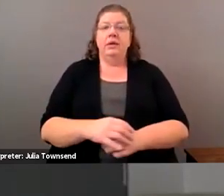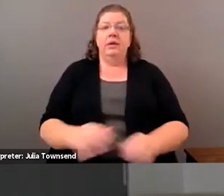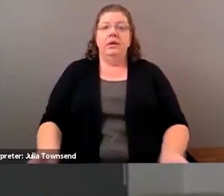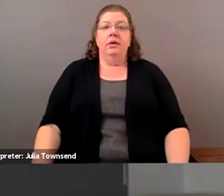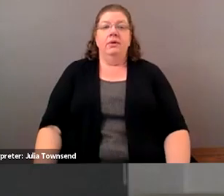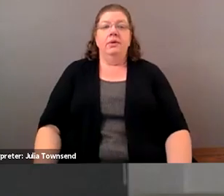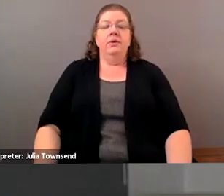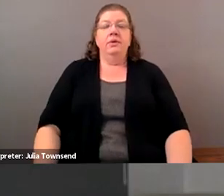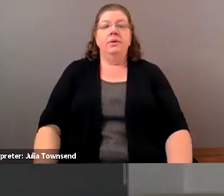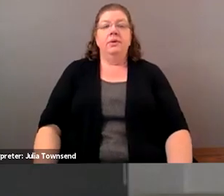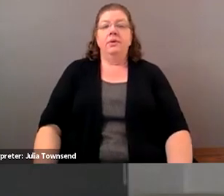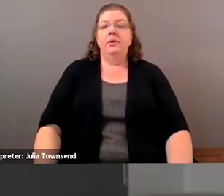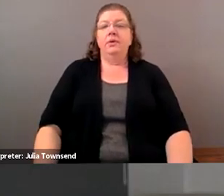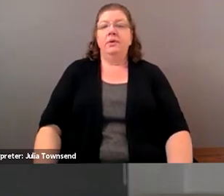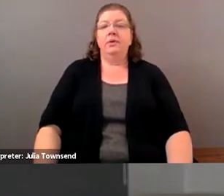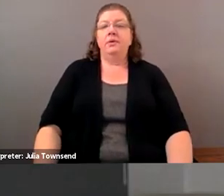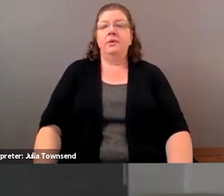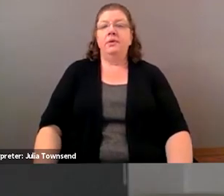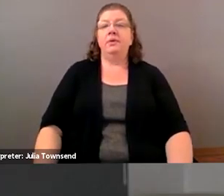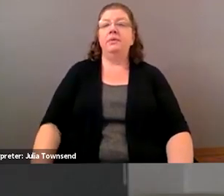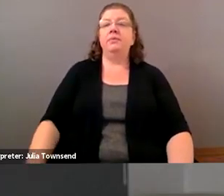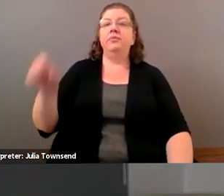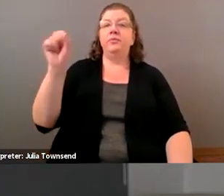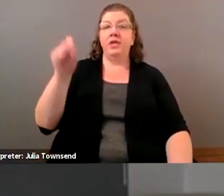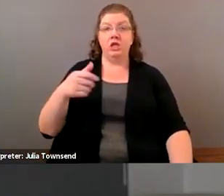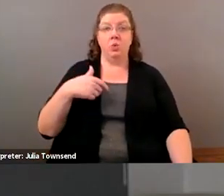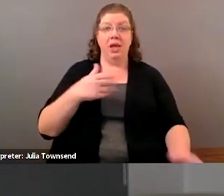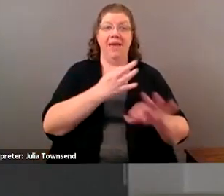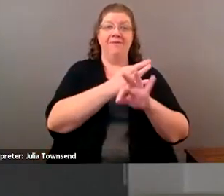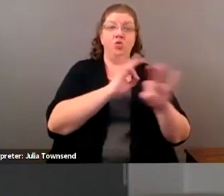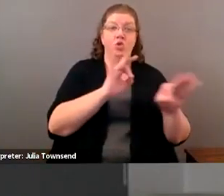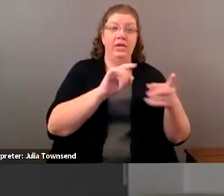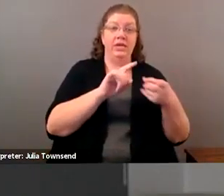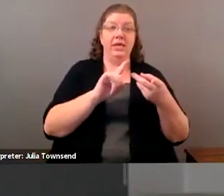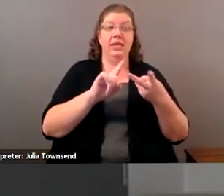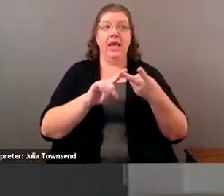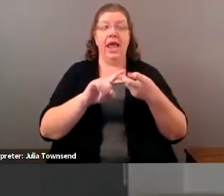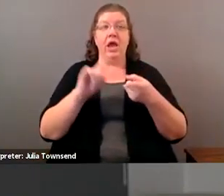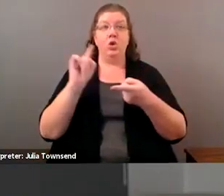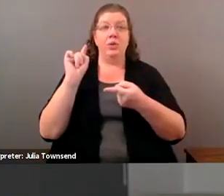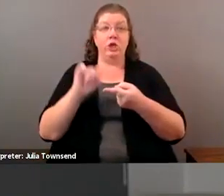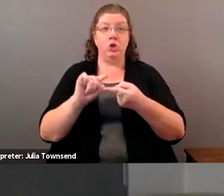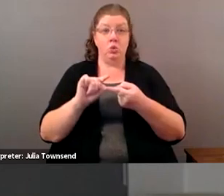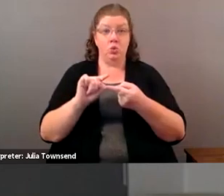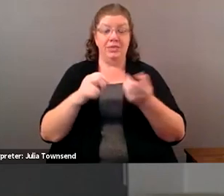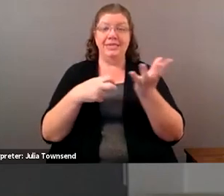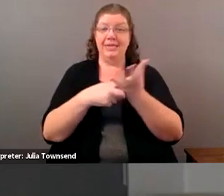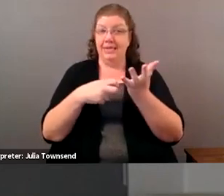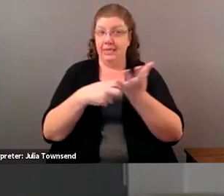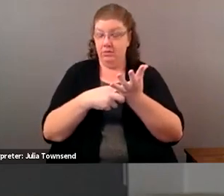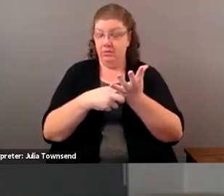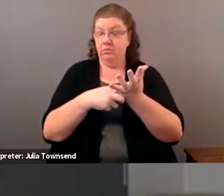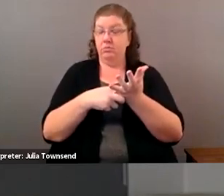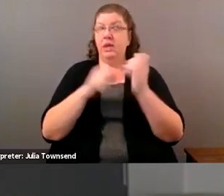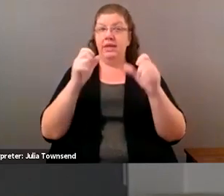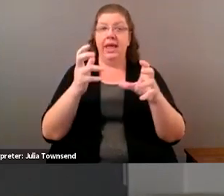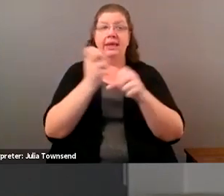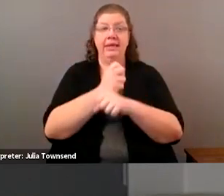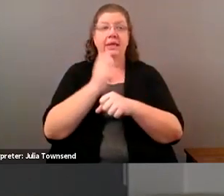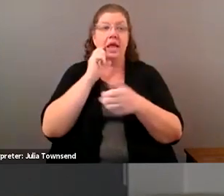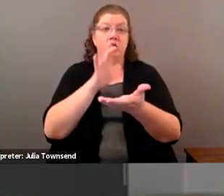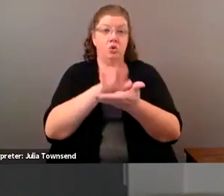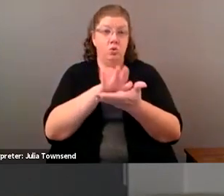y si nosotros tenemos transportación gratuita y a precio reducido que ellos pueden obtener